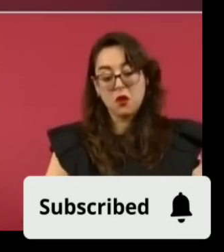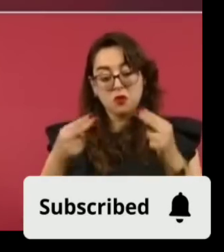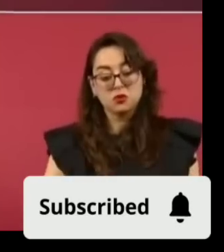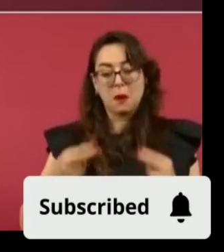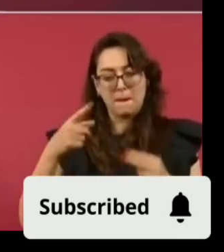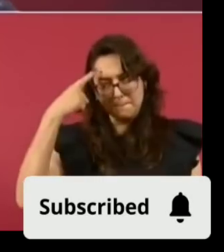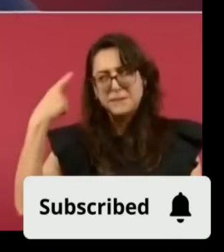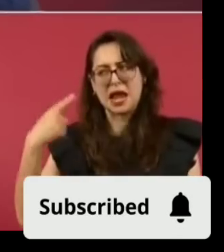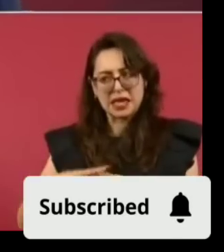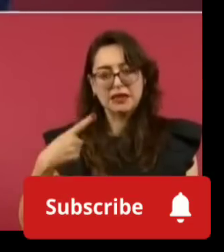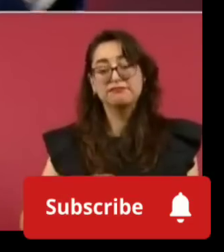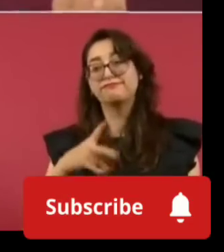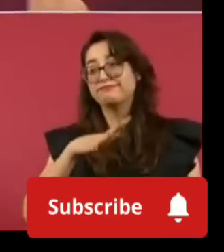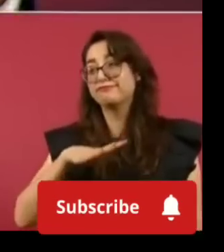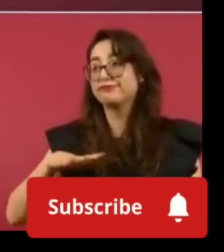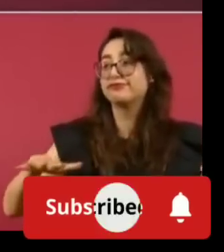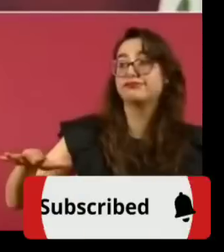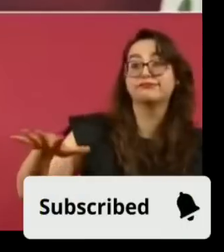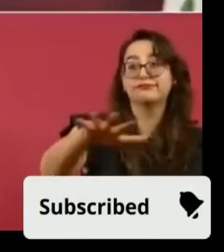Por eso